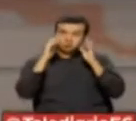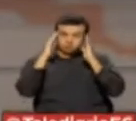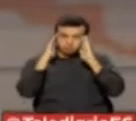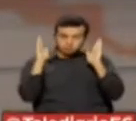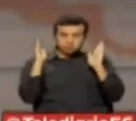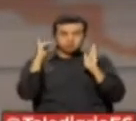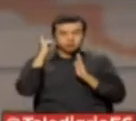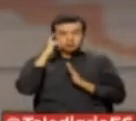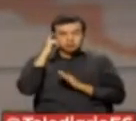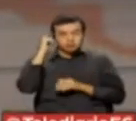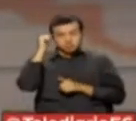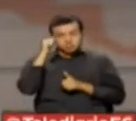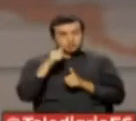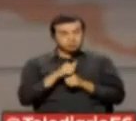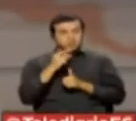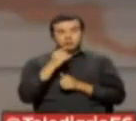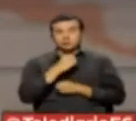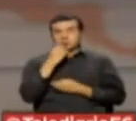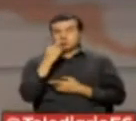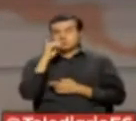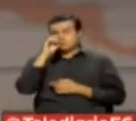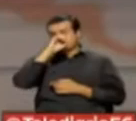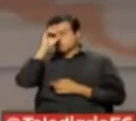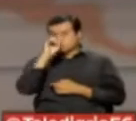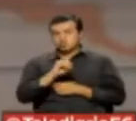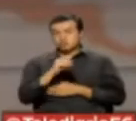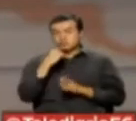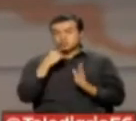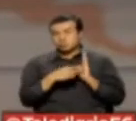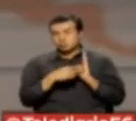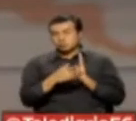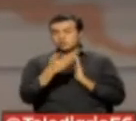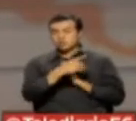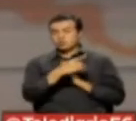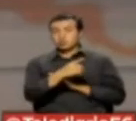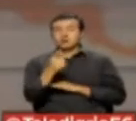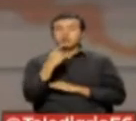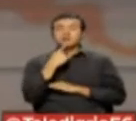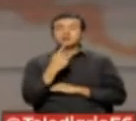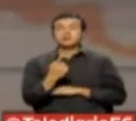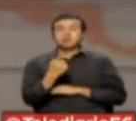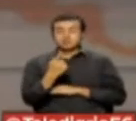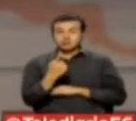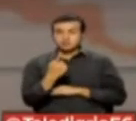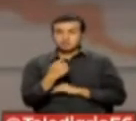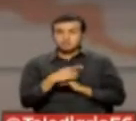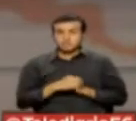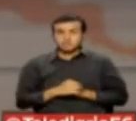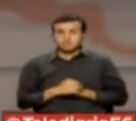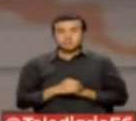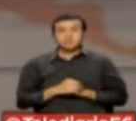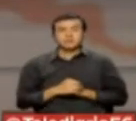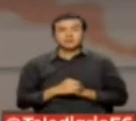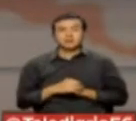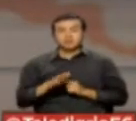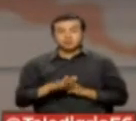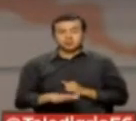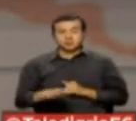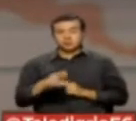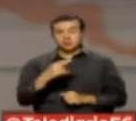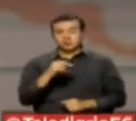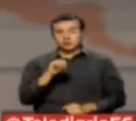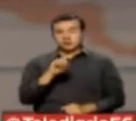en mi mente lo que hablo son los porcentajes por ejemplo ellos indican que en el sector de huancavelica